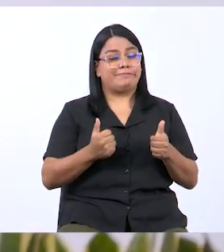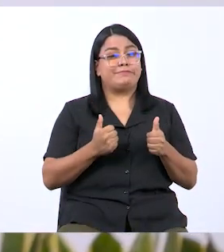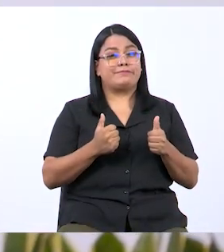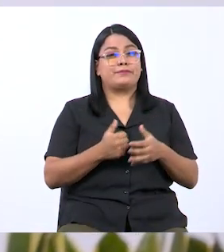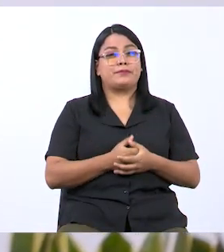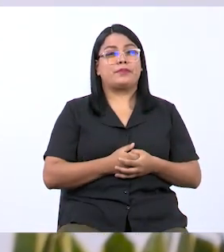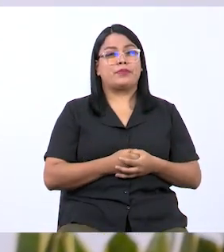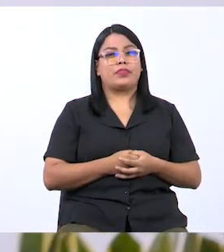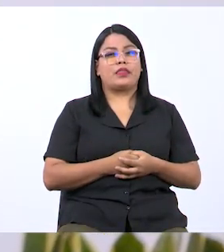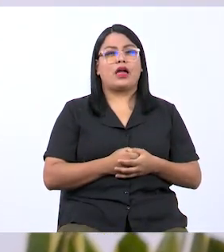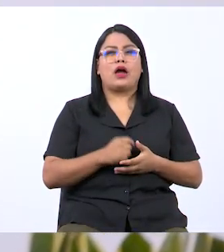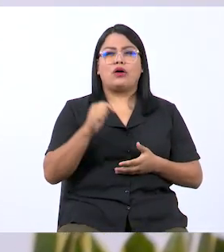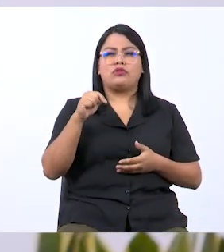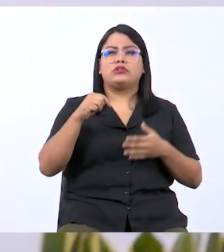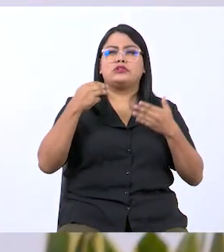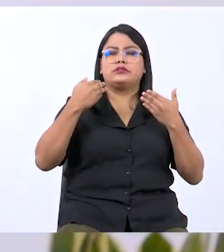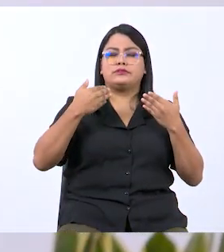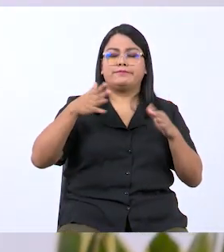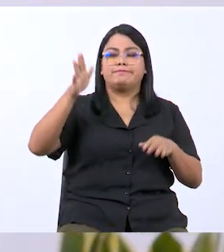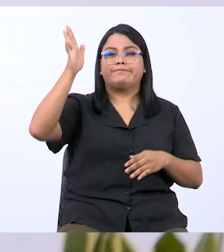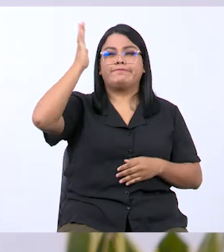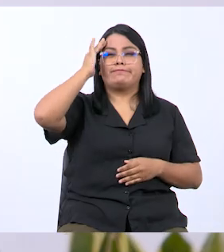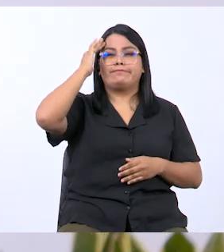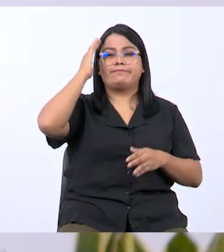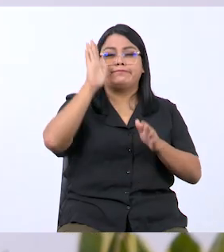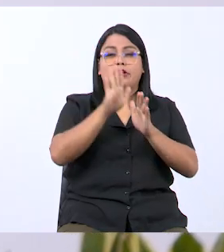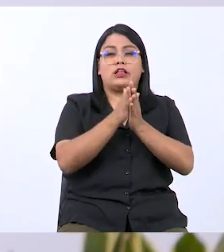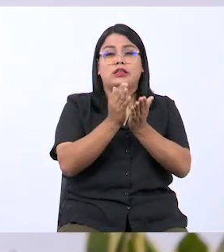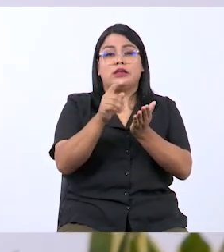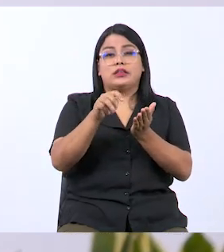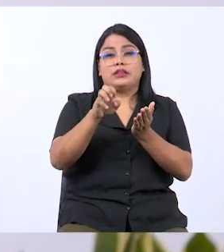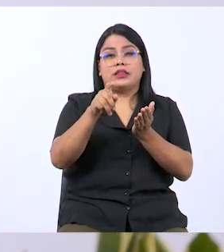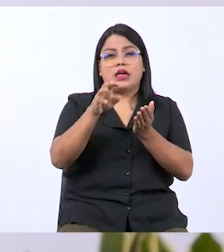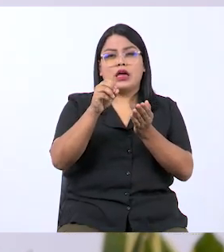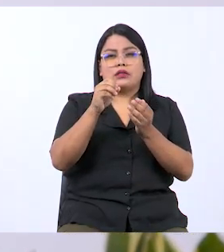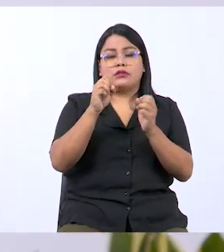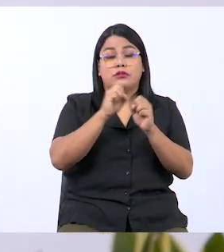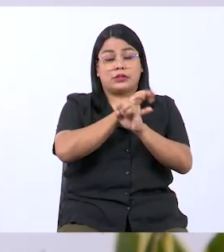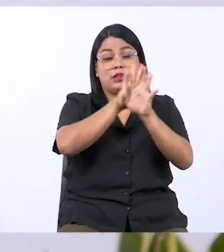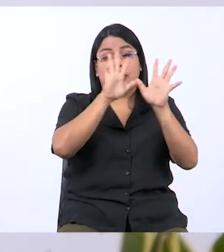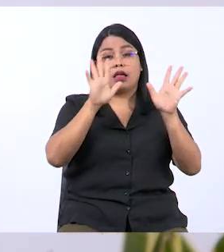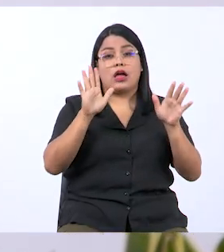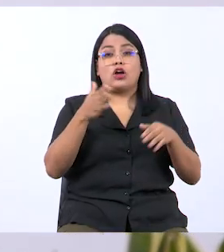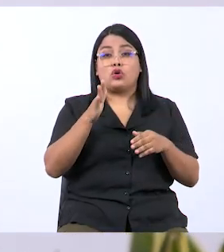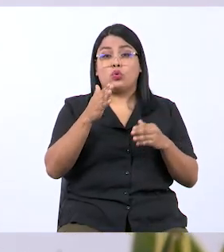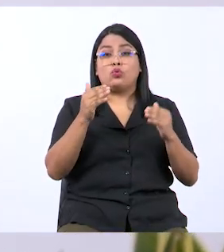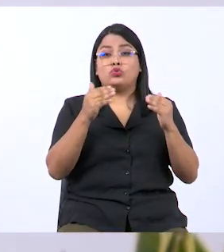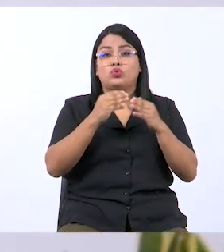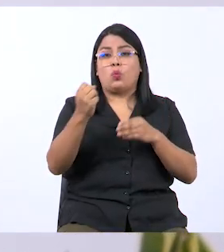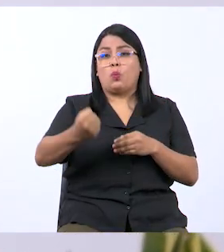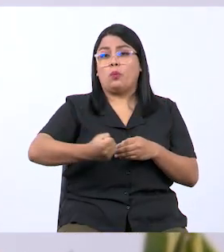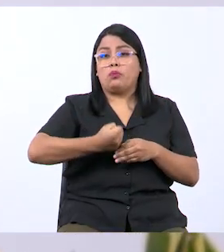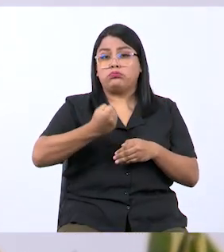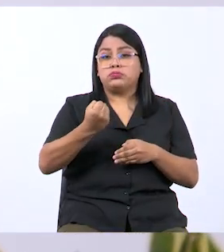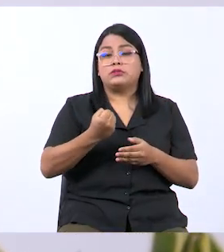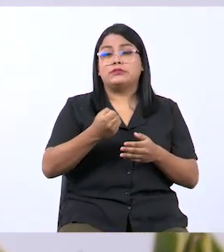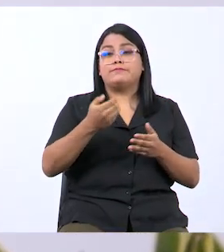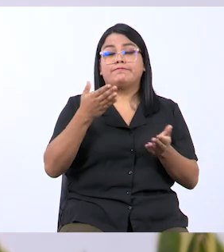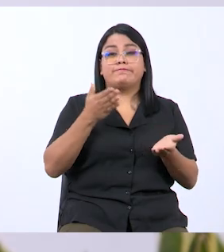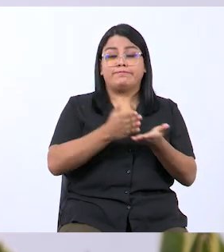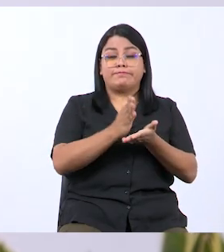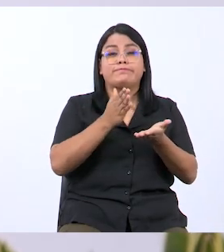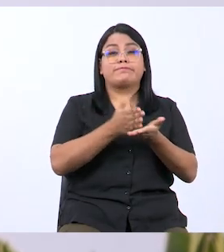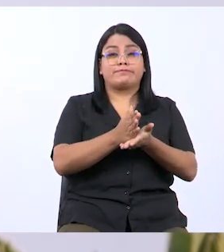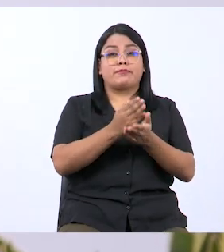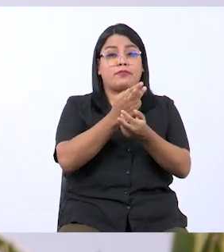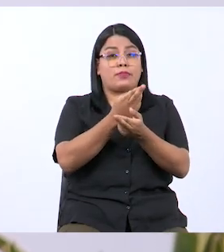Muy bien, Francisco. Y ahora que hemos visto qué es un libro de texto puntualmente y cuál es la utilidad y la importancia de contar con ese